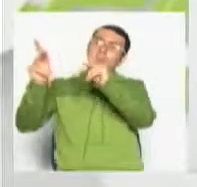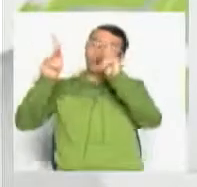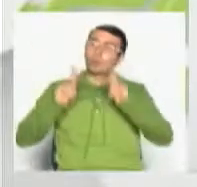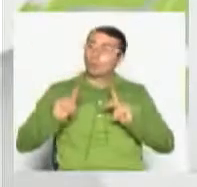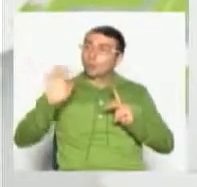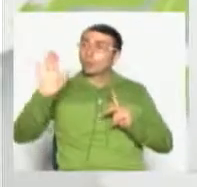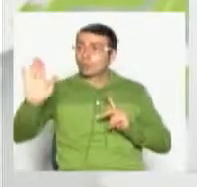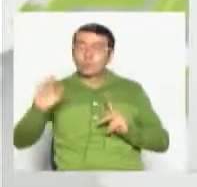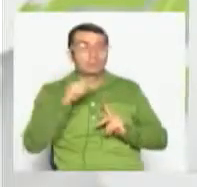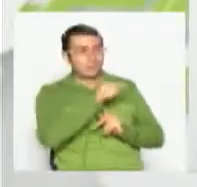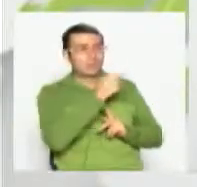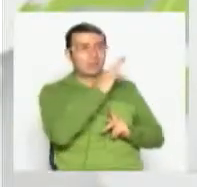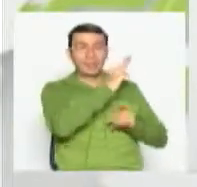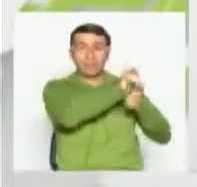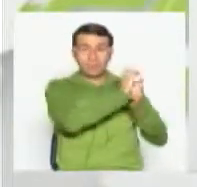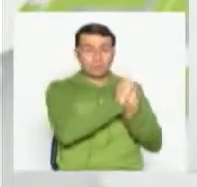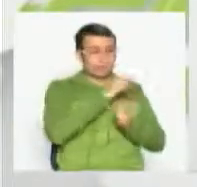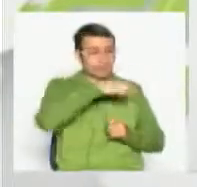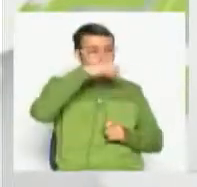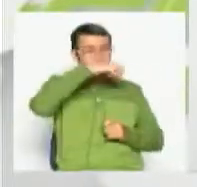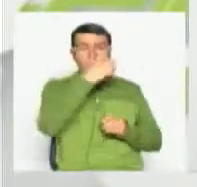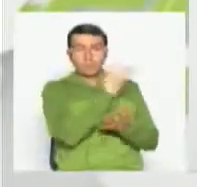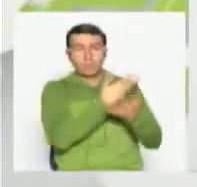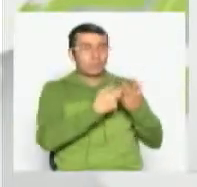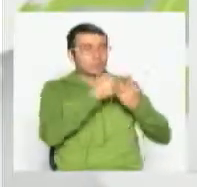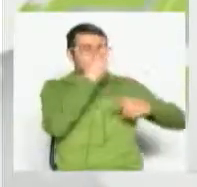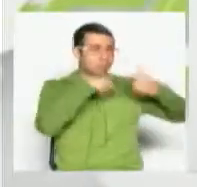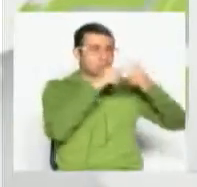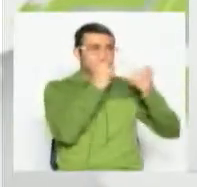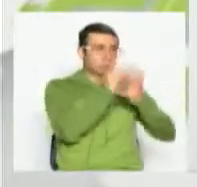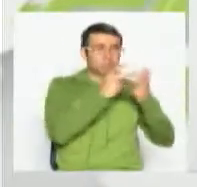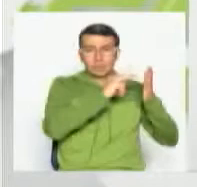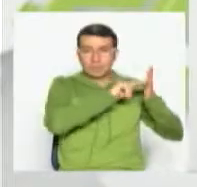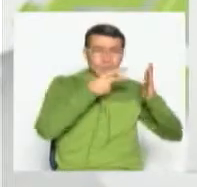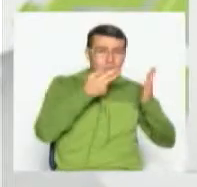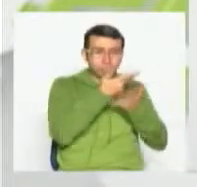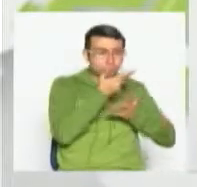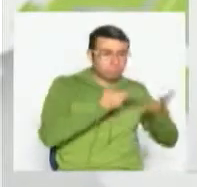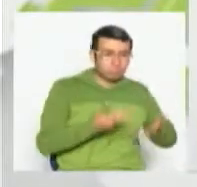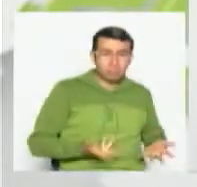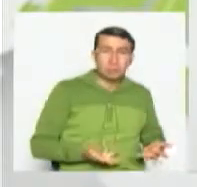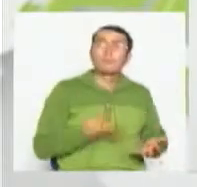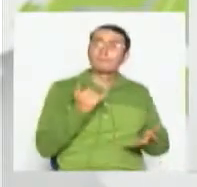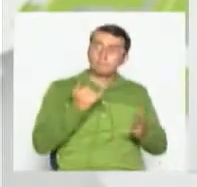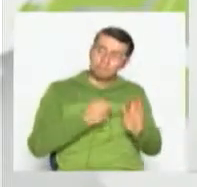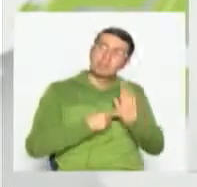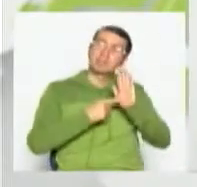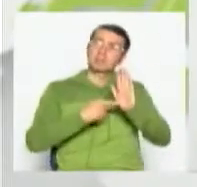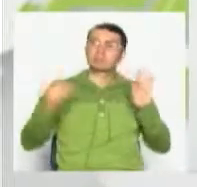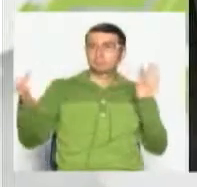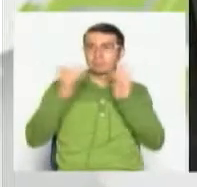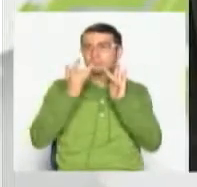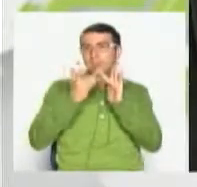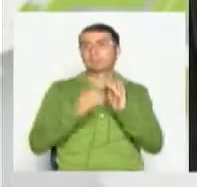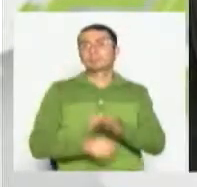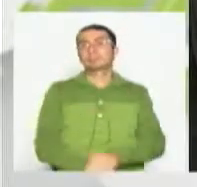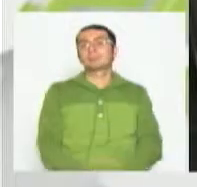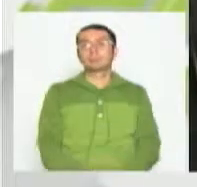entre ustedes, los televidentes y los diferentes profesionales que tienen bajo su cargo la programación de Telecafé.